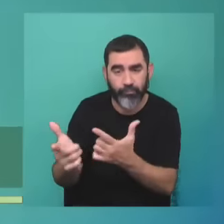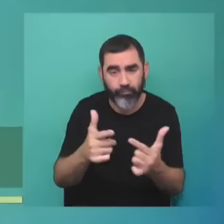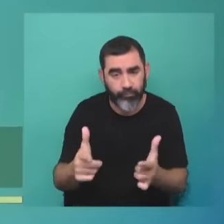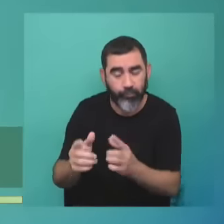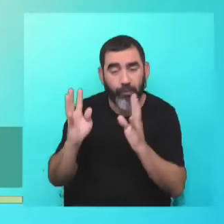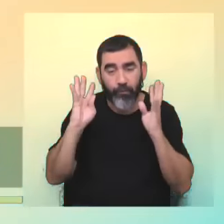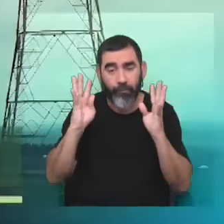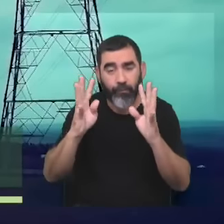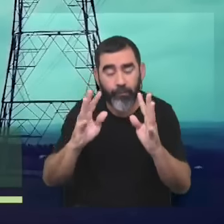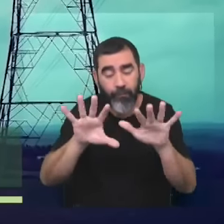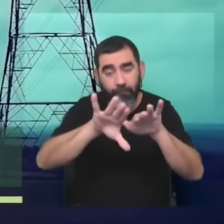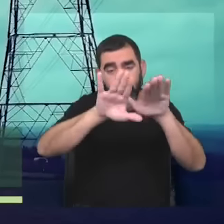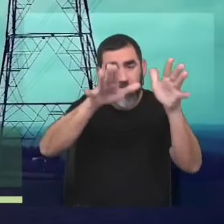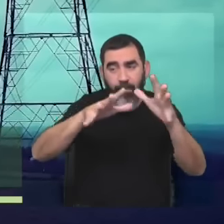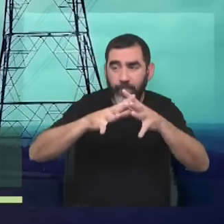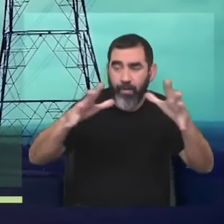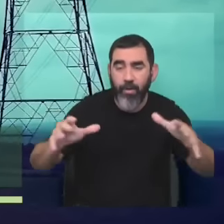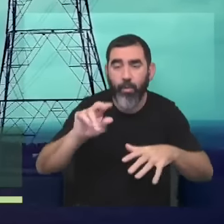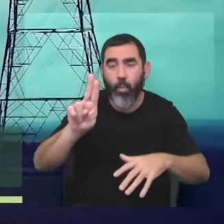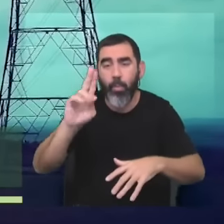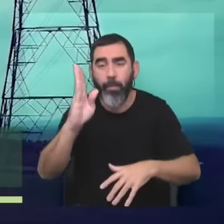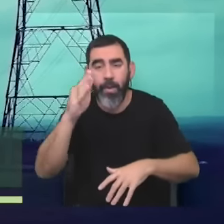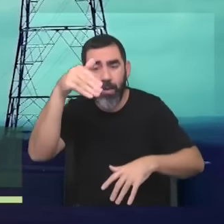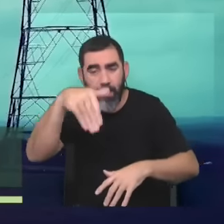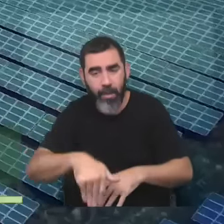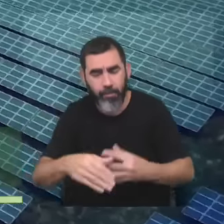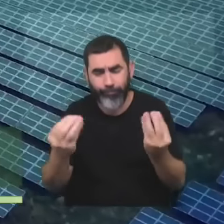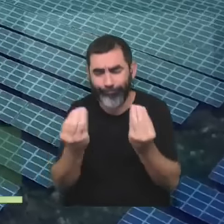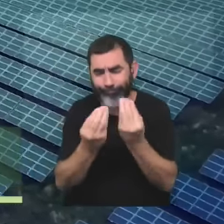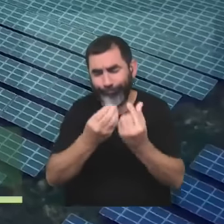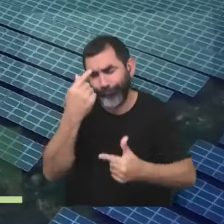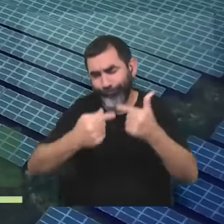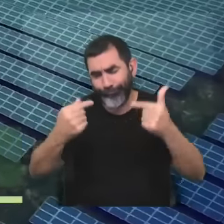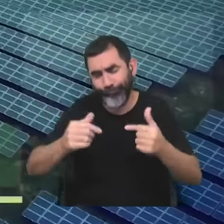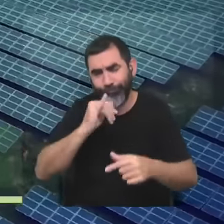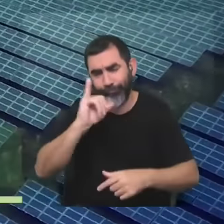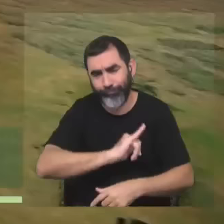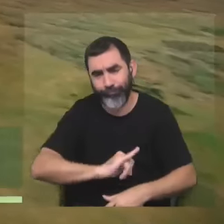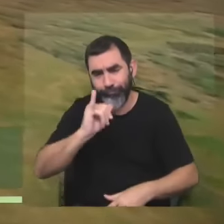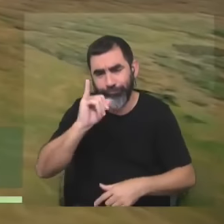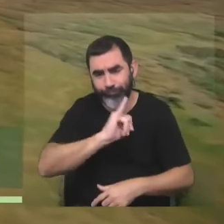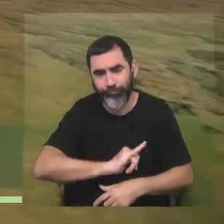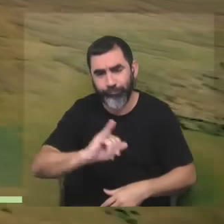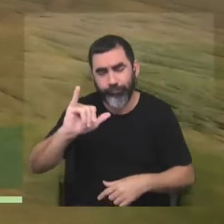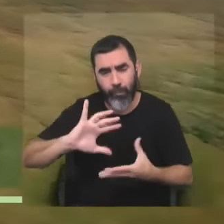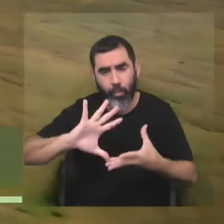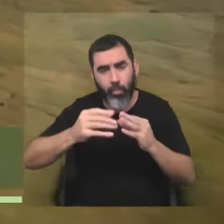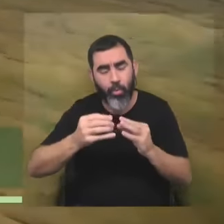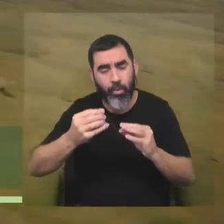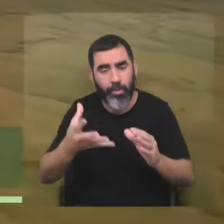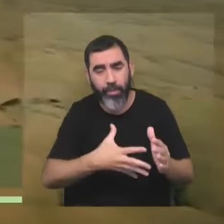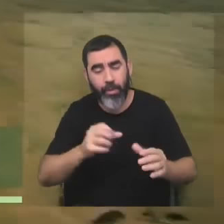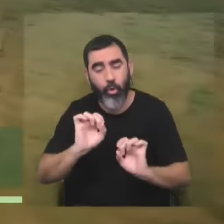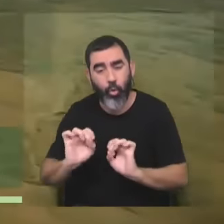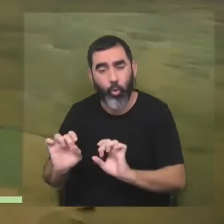Viveros megaviveros upm o sea Tenemos un montón de cosas para denunciar en cuanto al modelo extractivista y